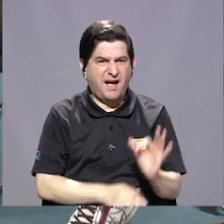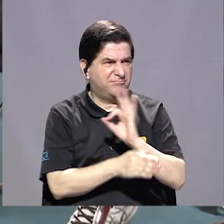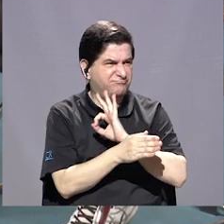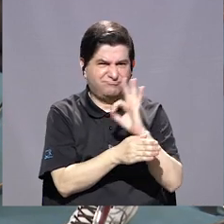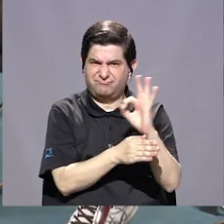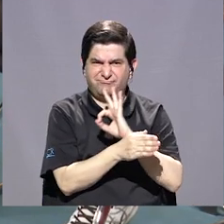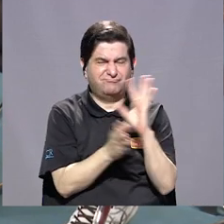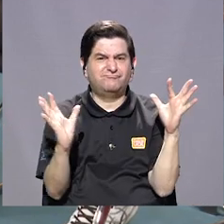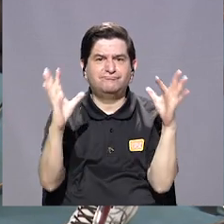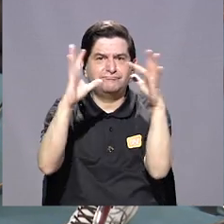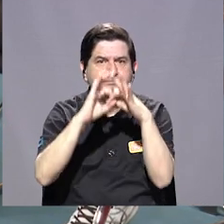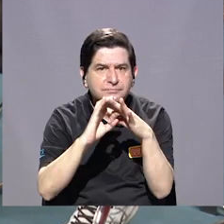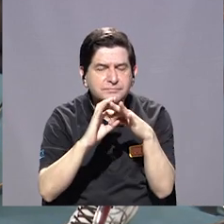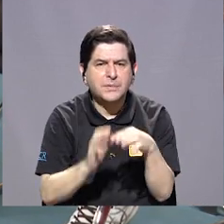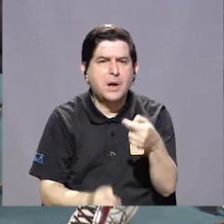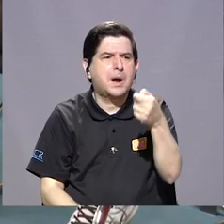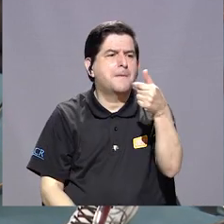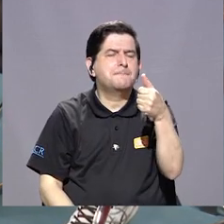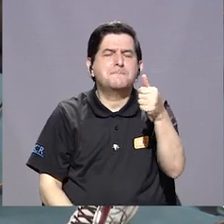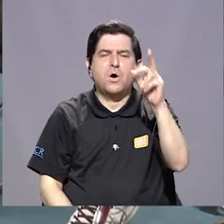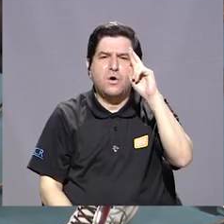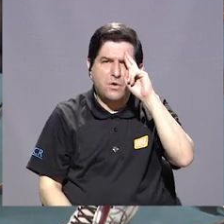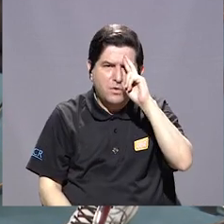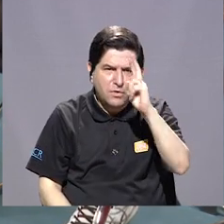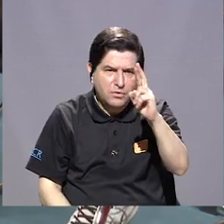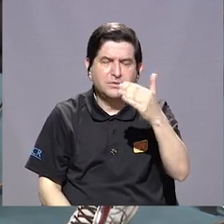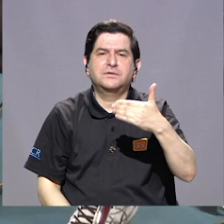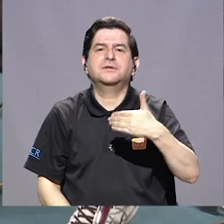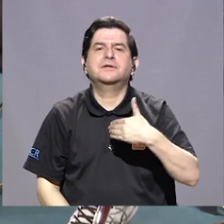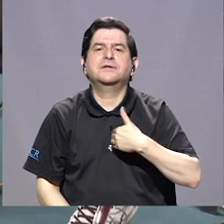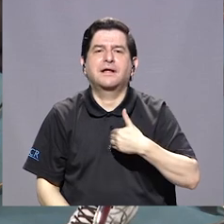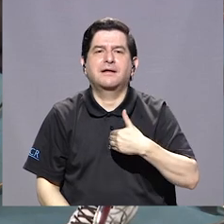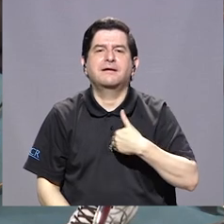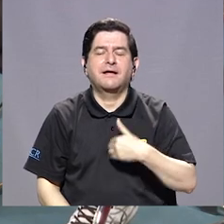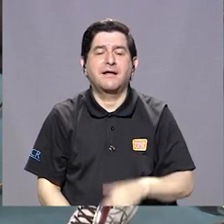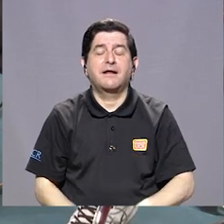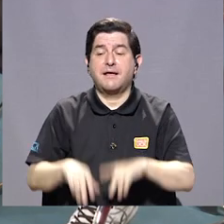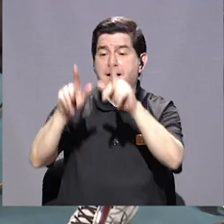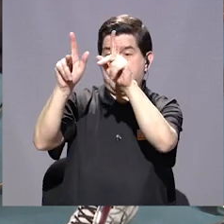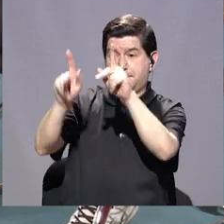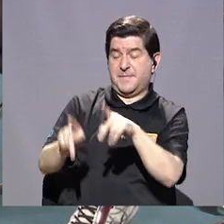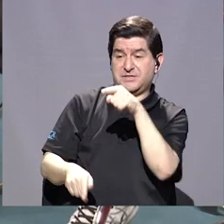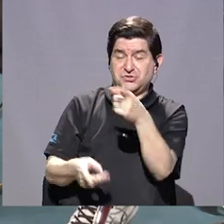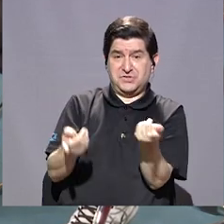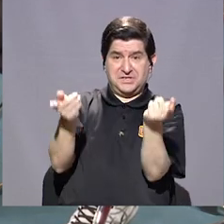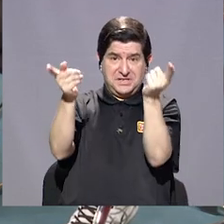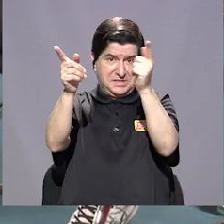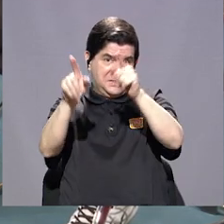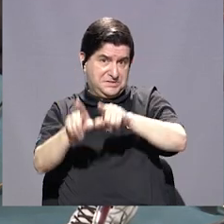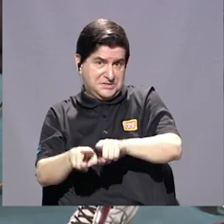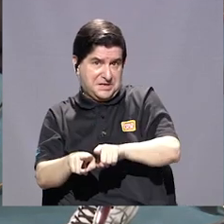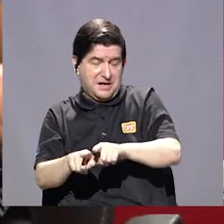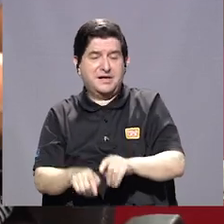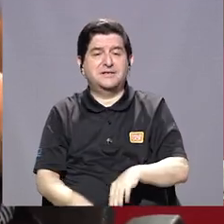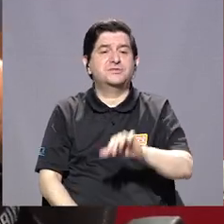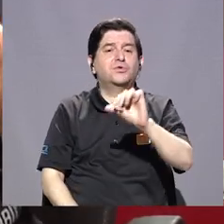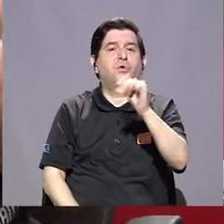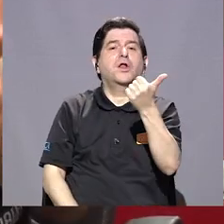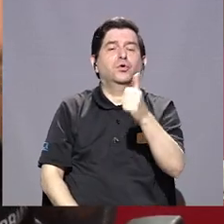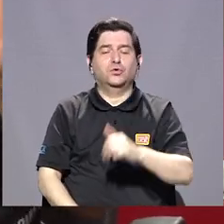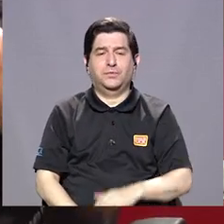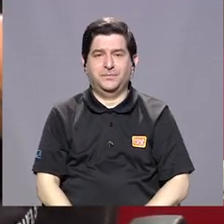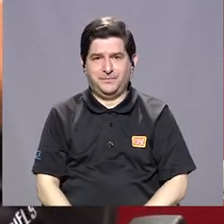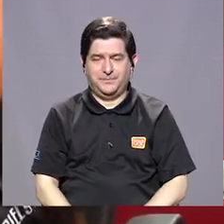disfuncionales tienen que ver con el poco respeto que tenemos por la persona que es la otra,